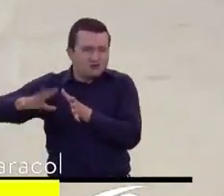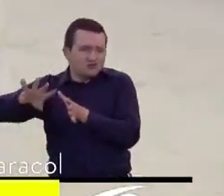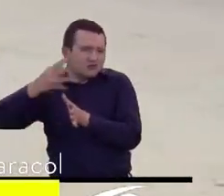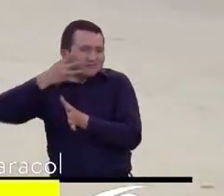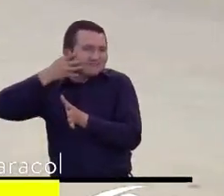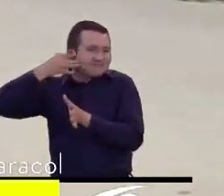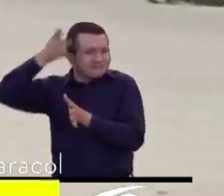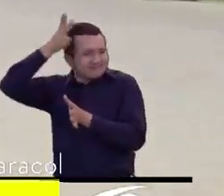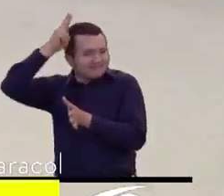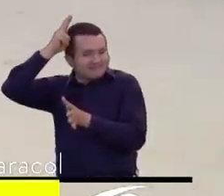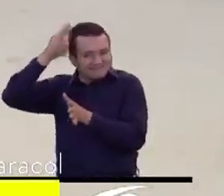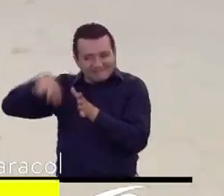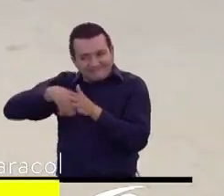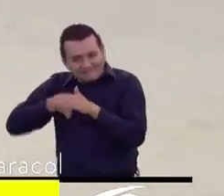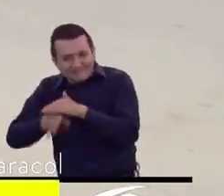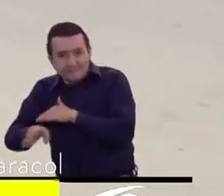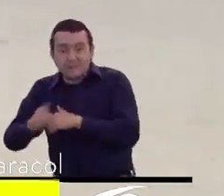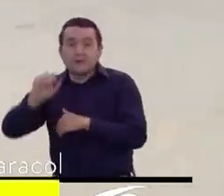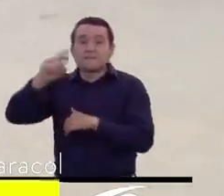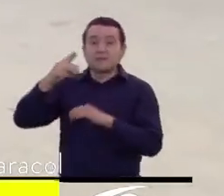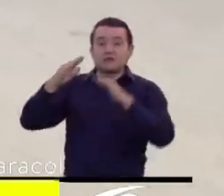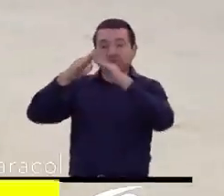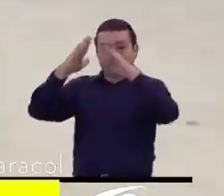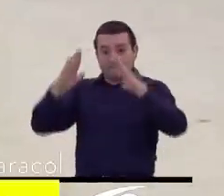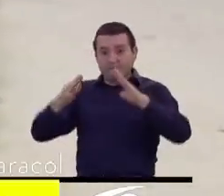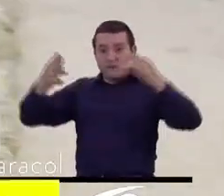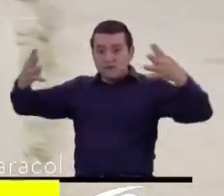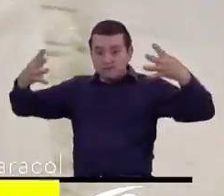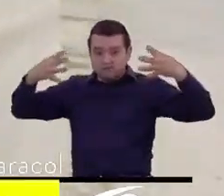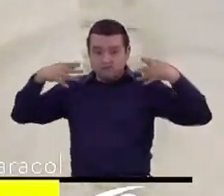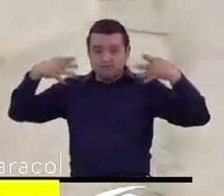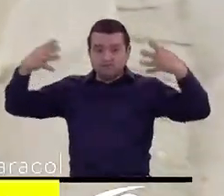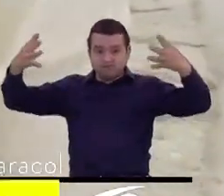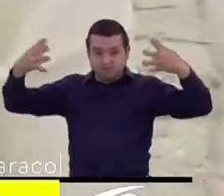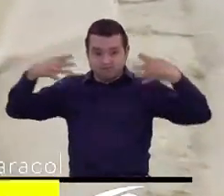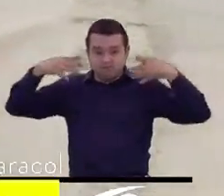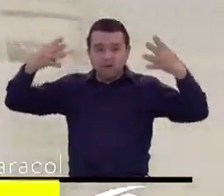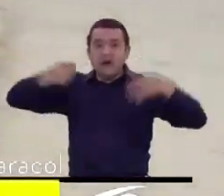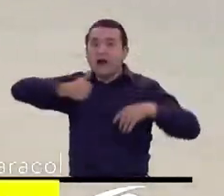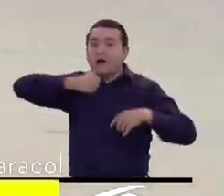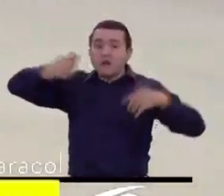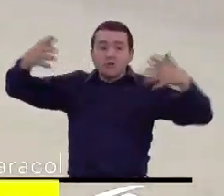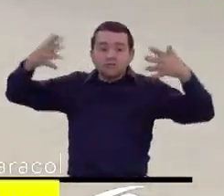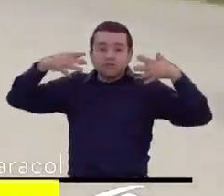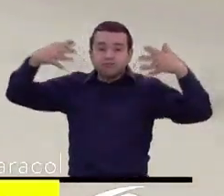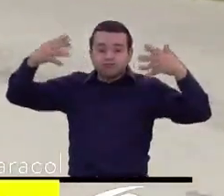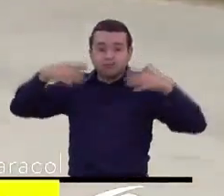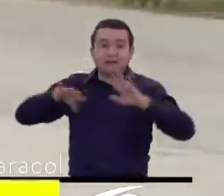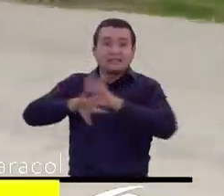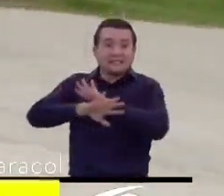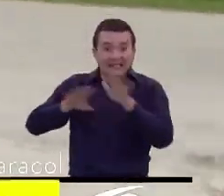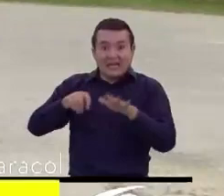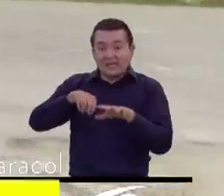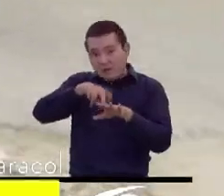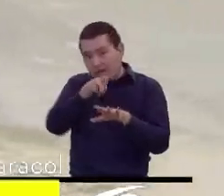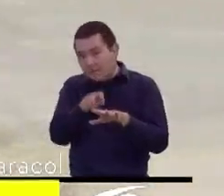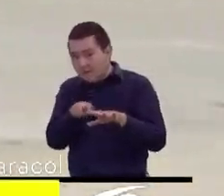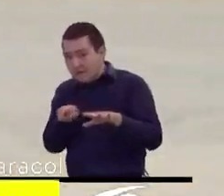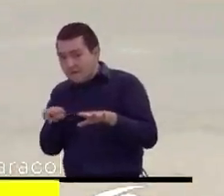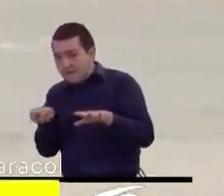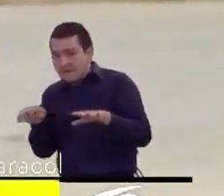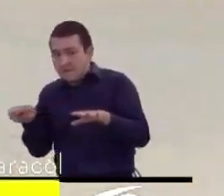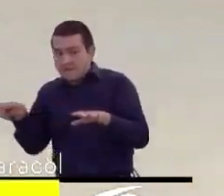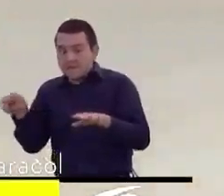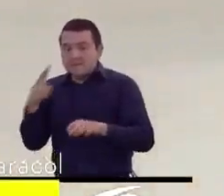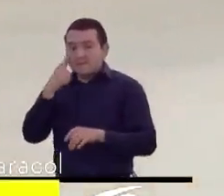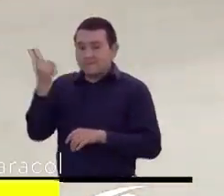esta cabina de desinfección. Aquí ustedes pueden ver la ducha, agua con esencias naturales. Posteriormente pasamos hacia acá, vamos Juan Diego a